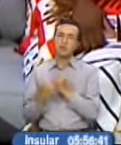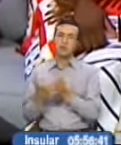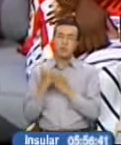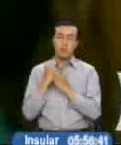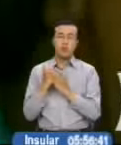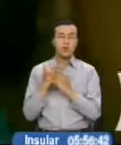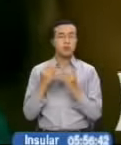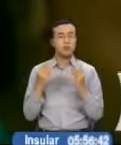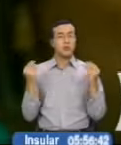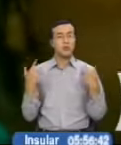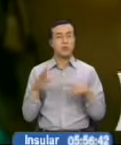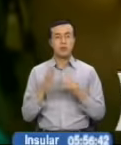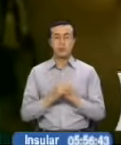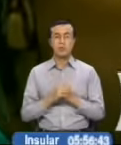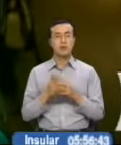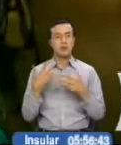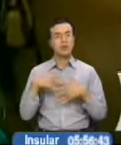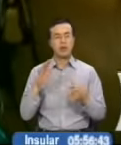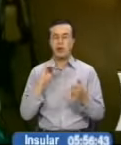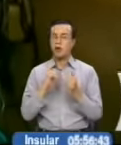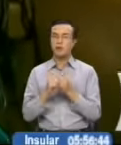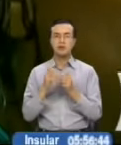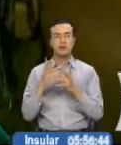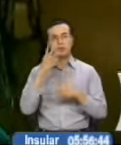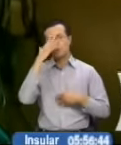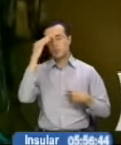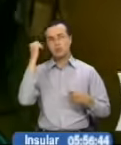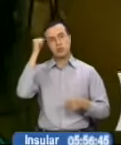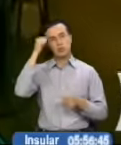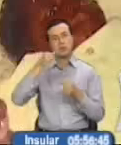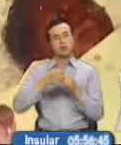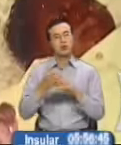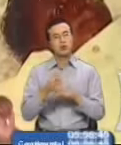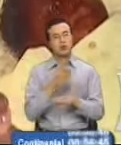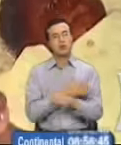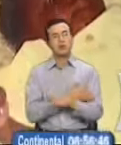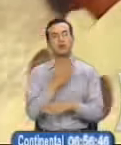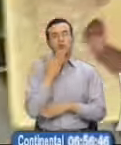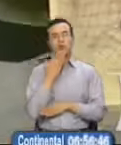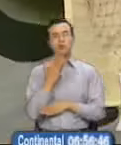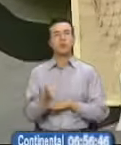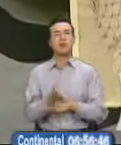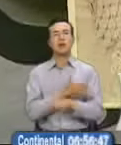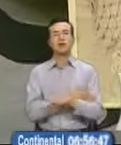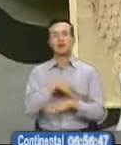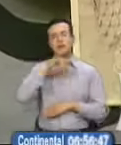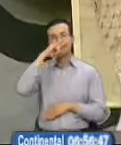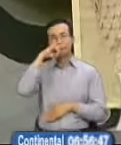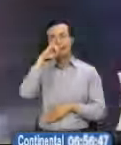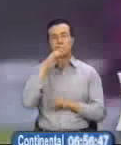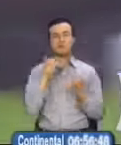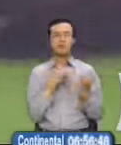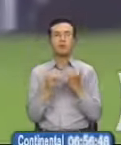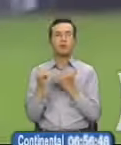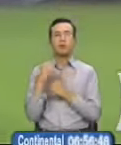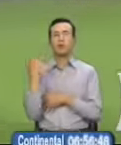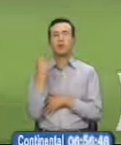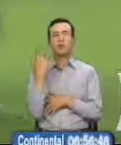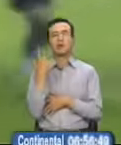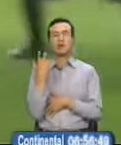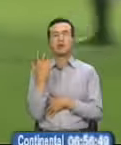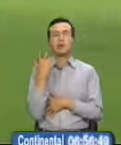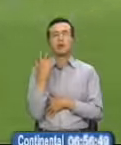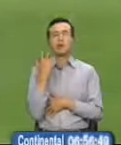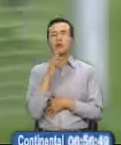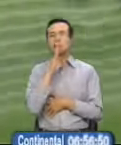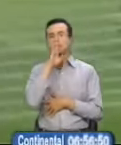su hijo jamás hubiera podido superar. Ella recuerda también cómo era aquel niño juguetón que solo quería estar pegado a su